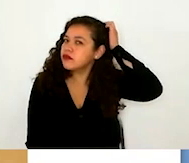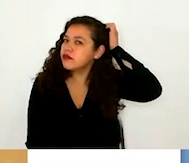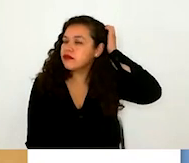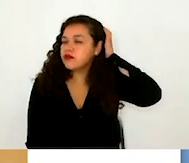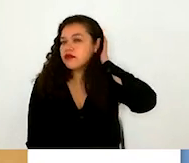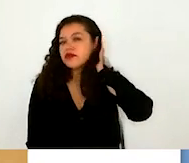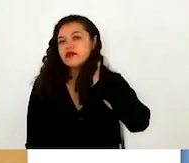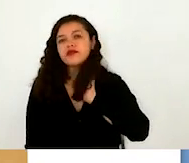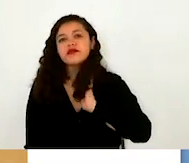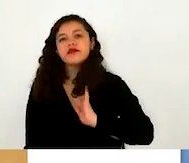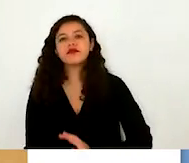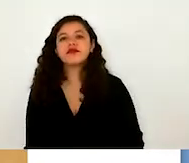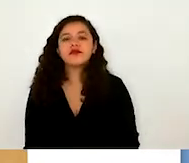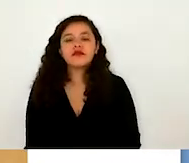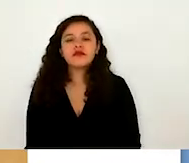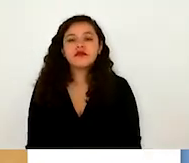una vez